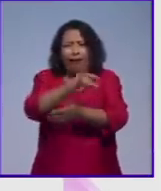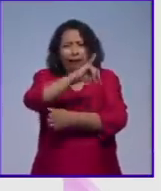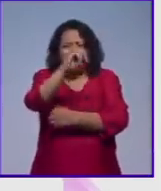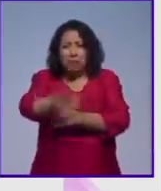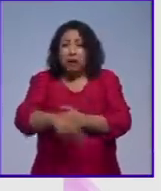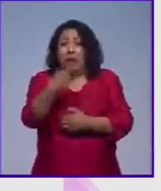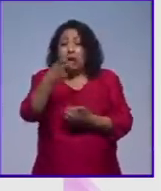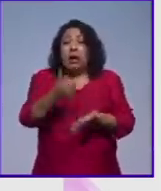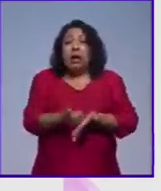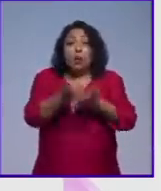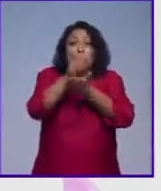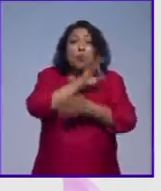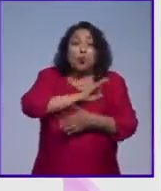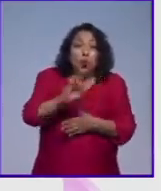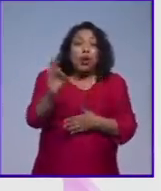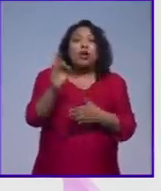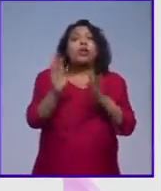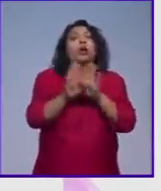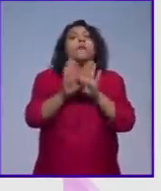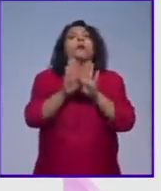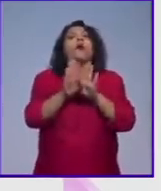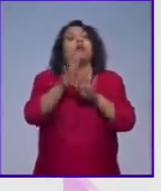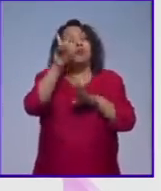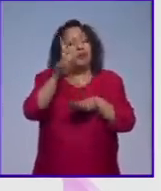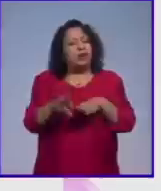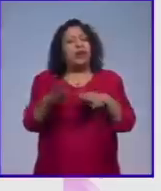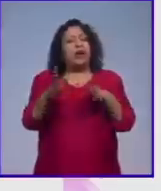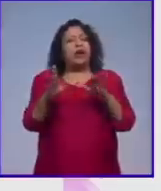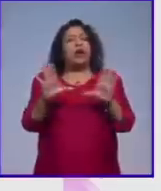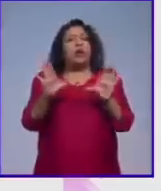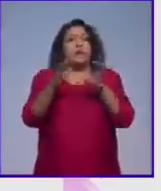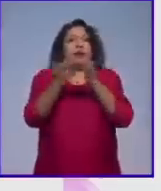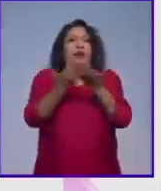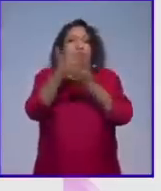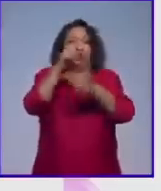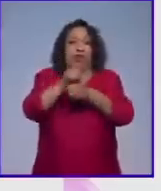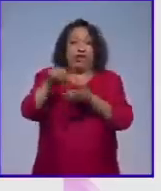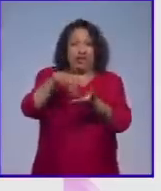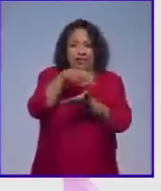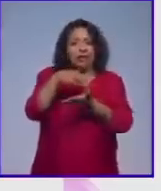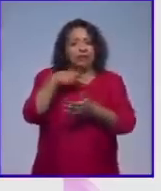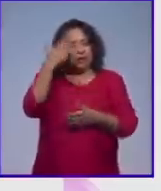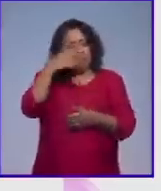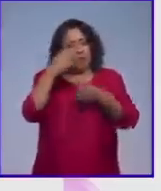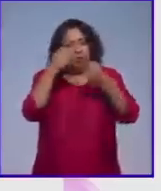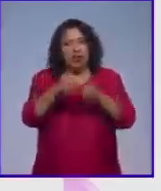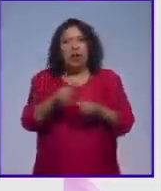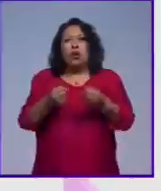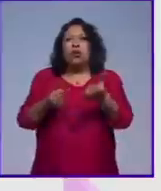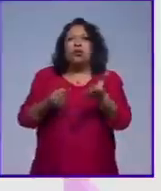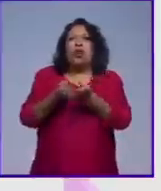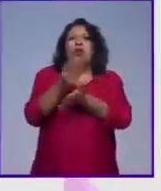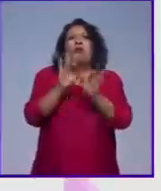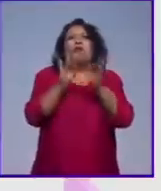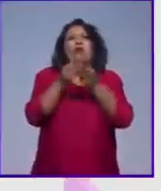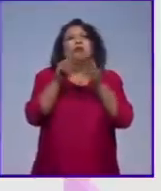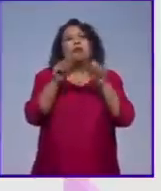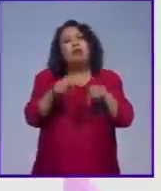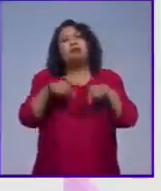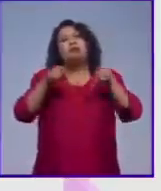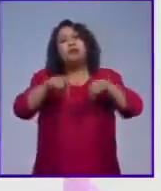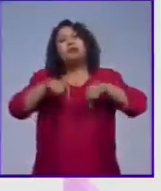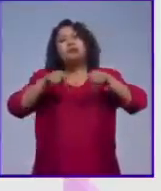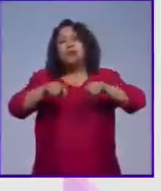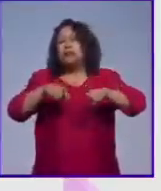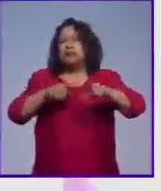permite, y de esta manera está convencida la Compañía Nacional de Danza, que salirse de su esquema de coreografías